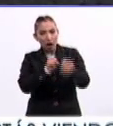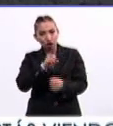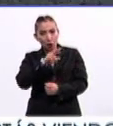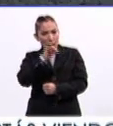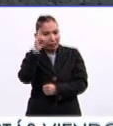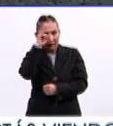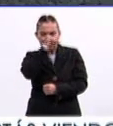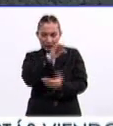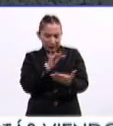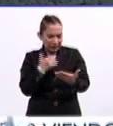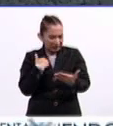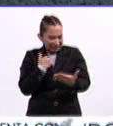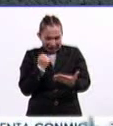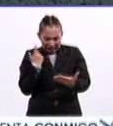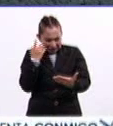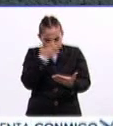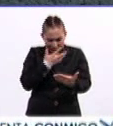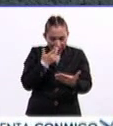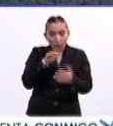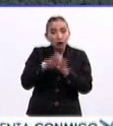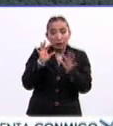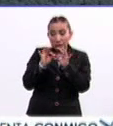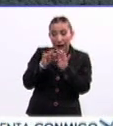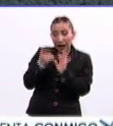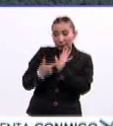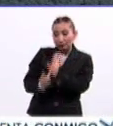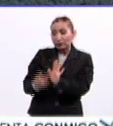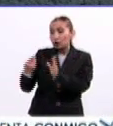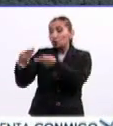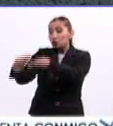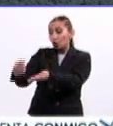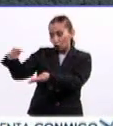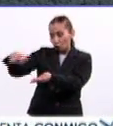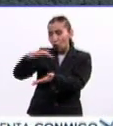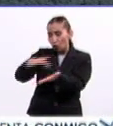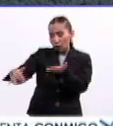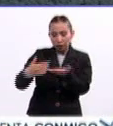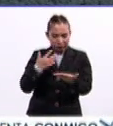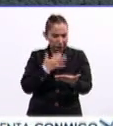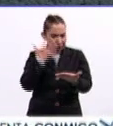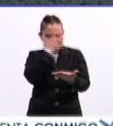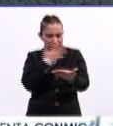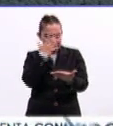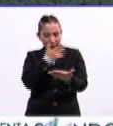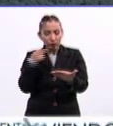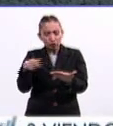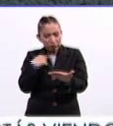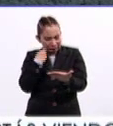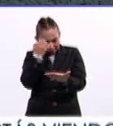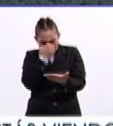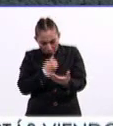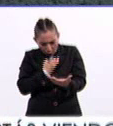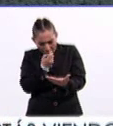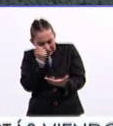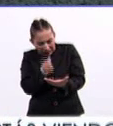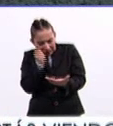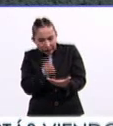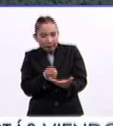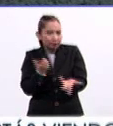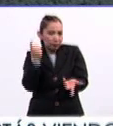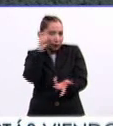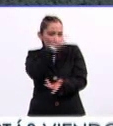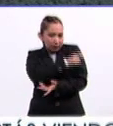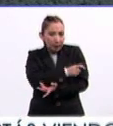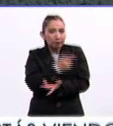sabe explicar, ¿no? Y les pone en las manos las herramientas para que descifren esos poemas, les pueden